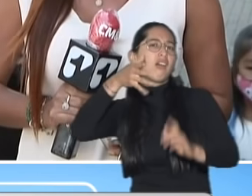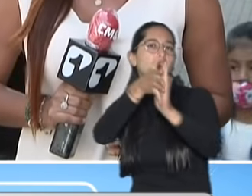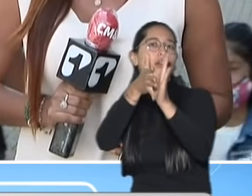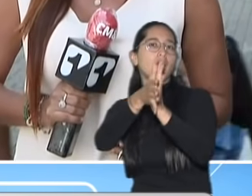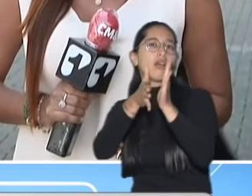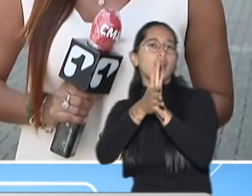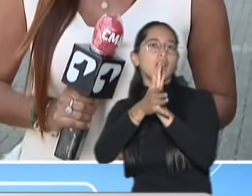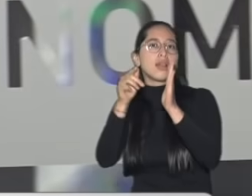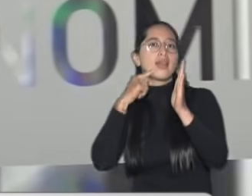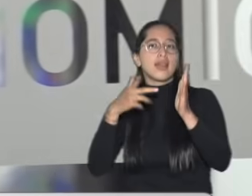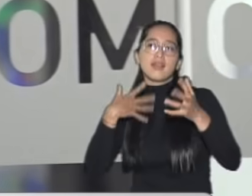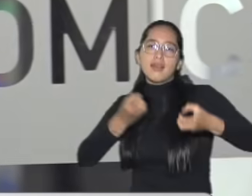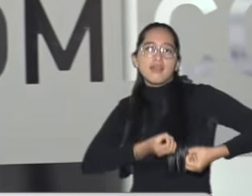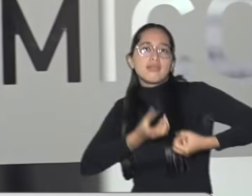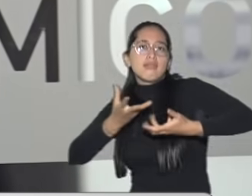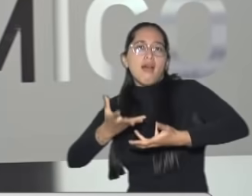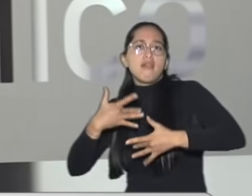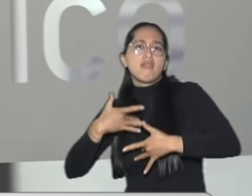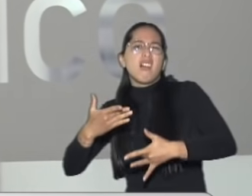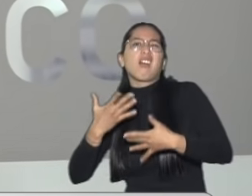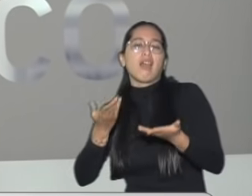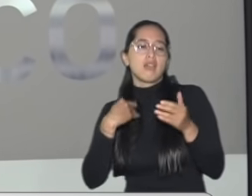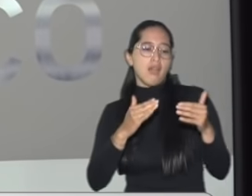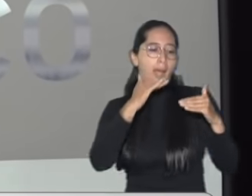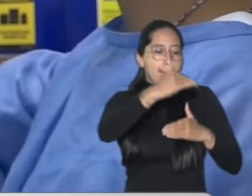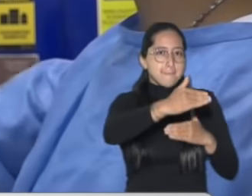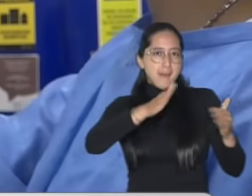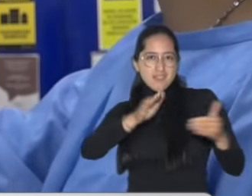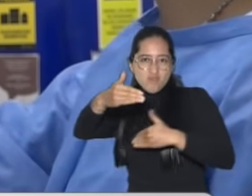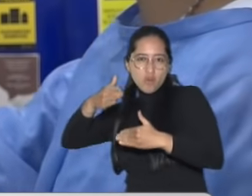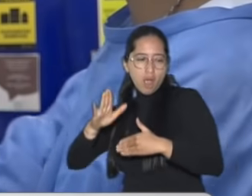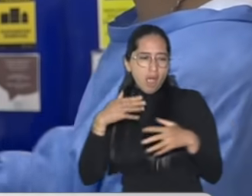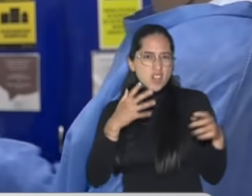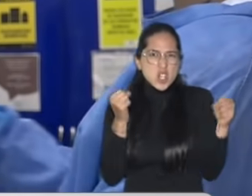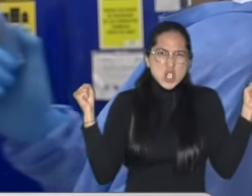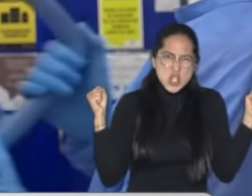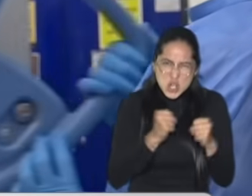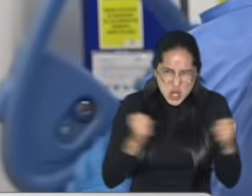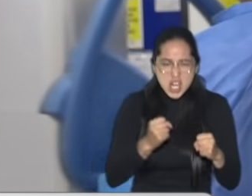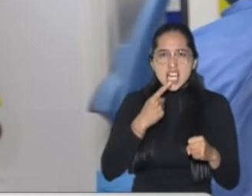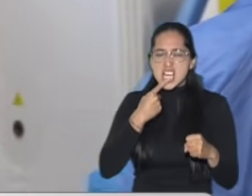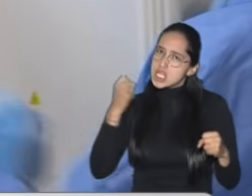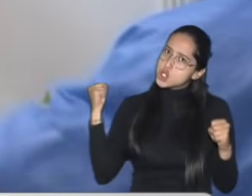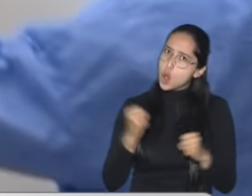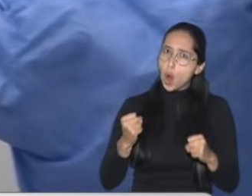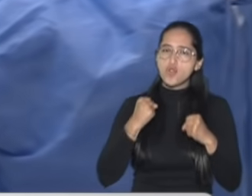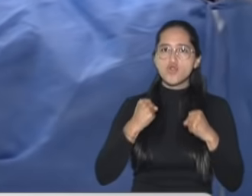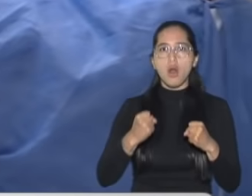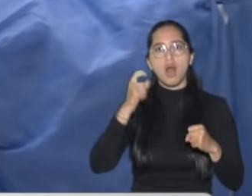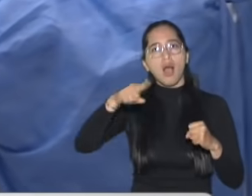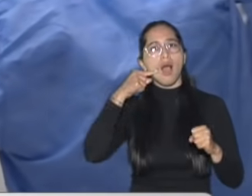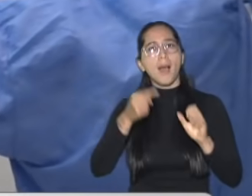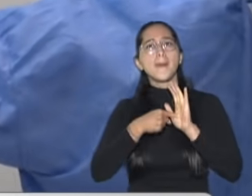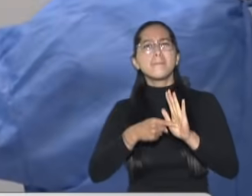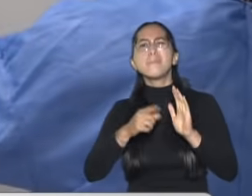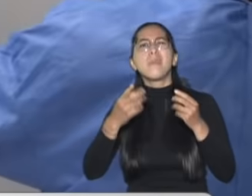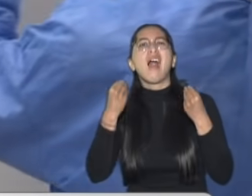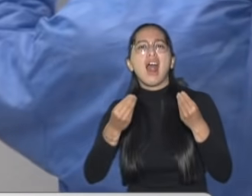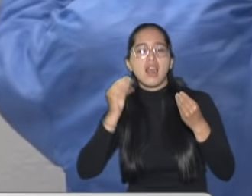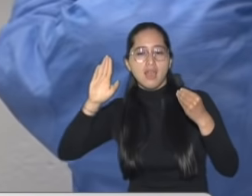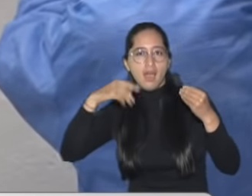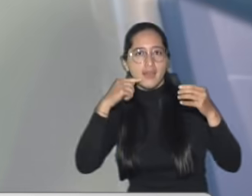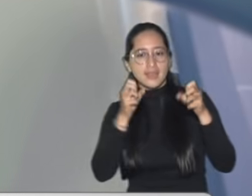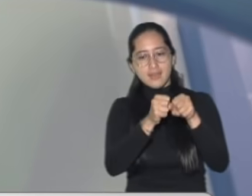tres ultracongeladores que tendrán la capacidad de almacenar 100.000 dosis de vacunas contra el COVID cuando ya